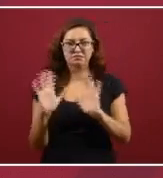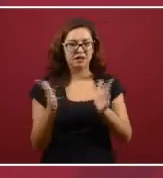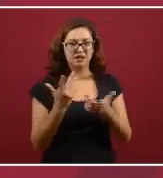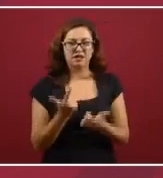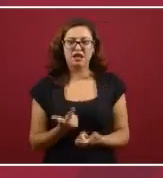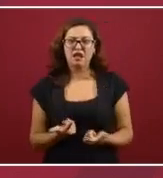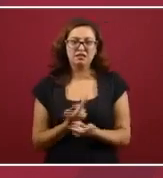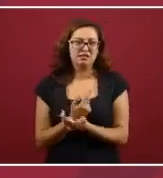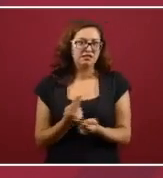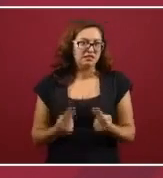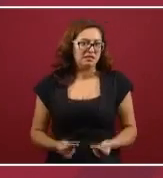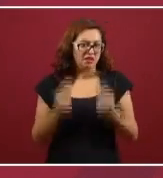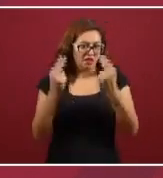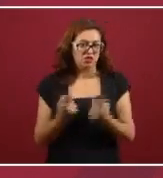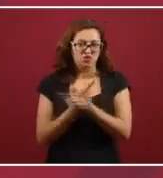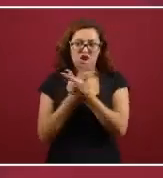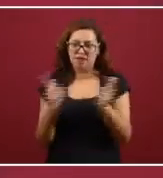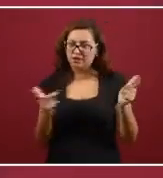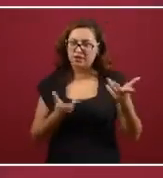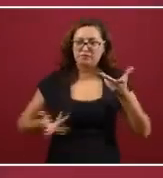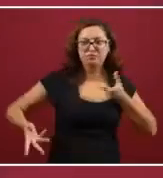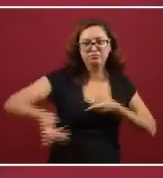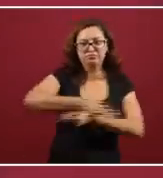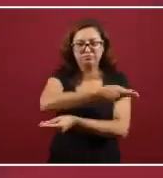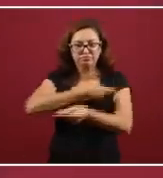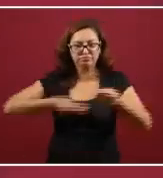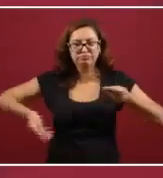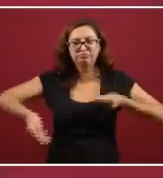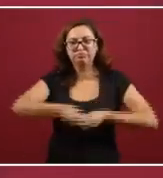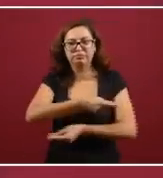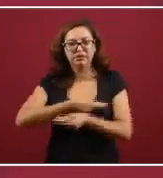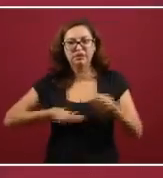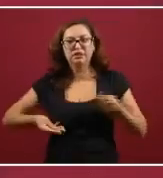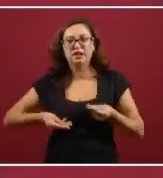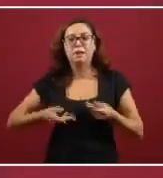comercio, se logró